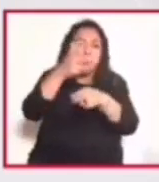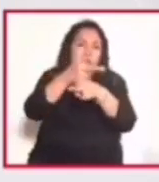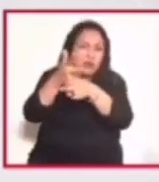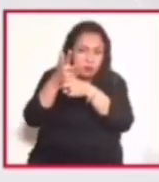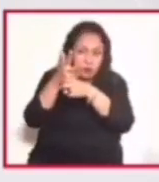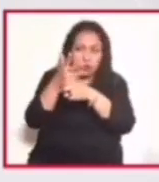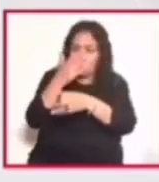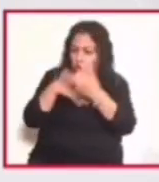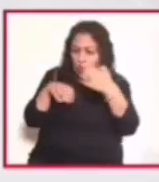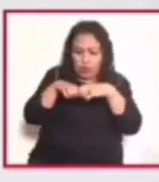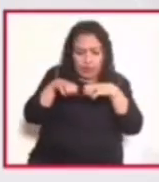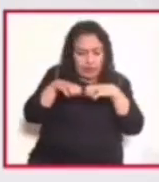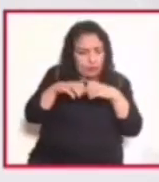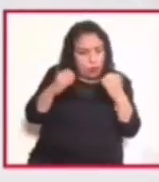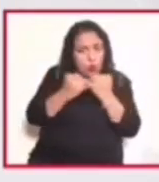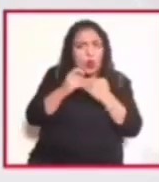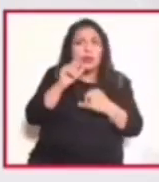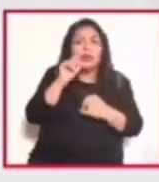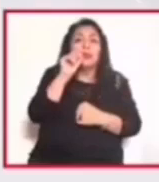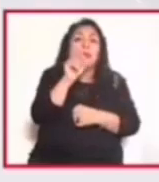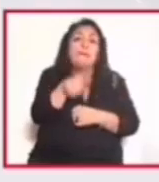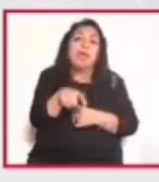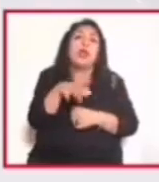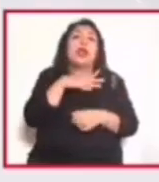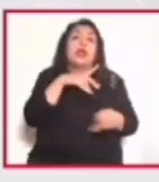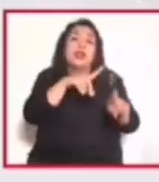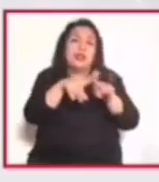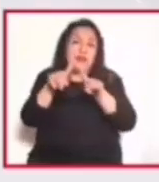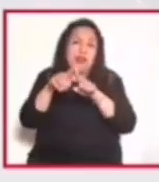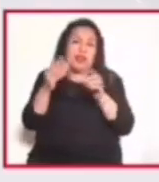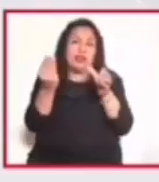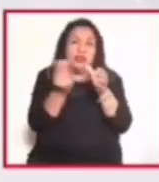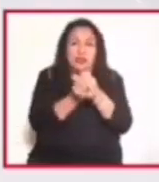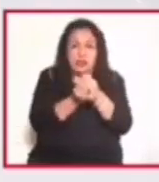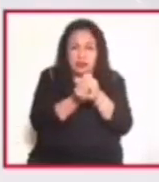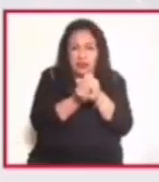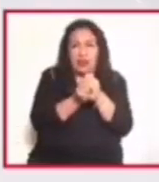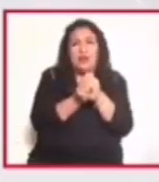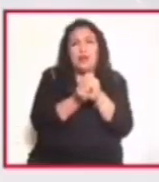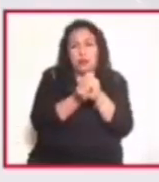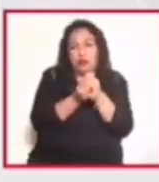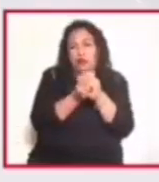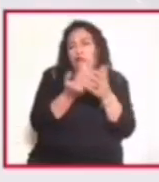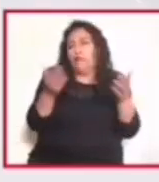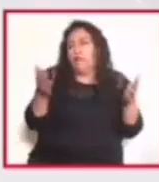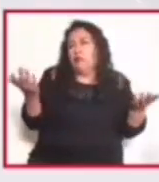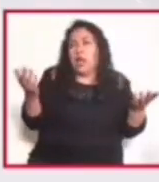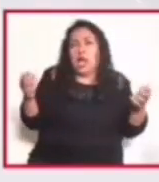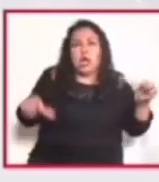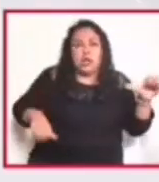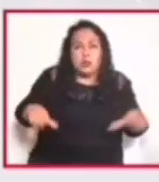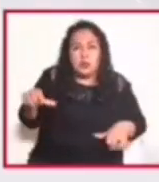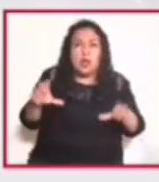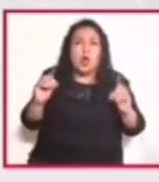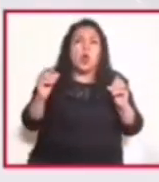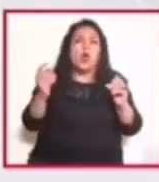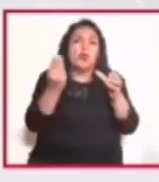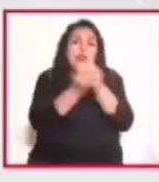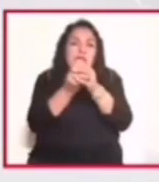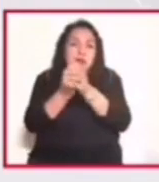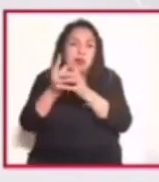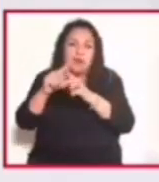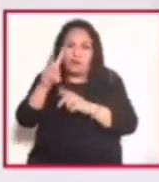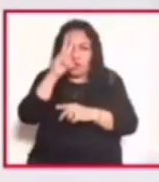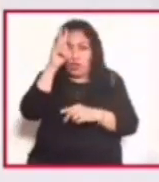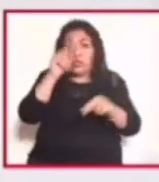establece. Y digamos, hay diferentes tipos de acciones, hay diferentes tipos de violencias, diferentes grados